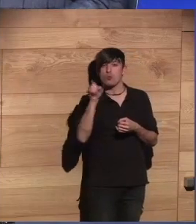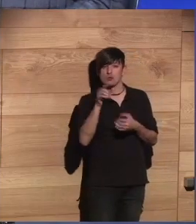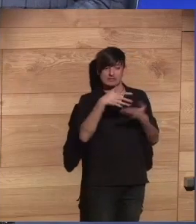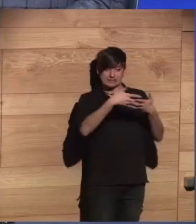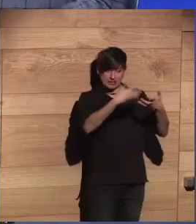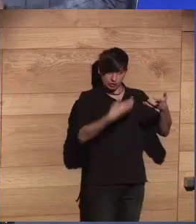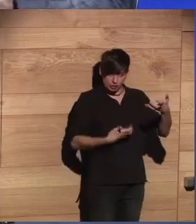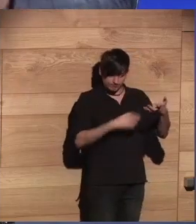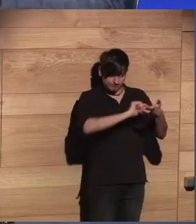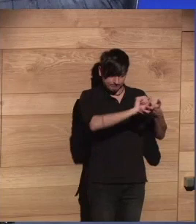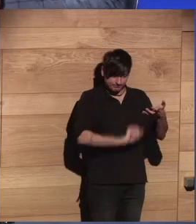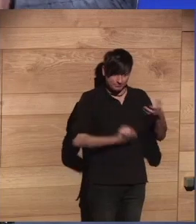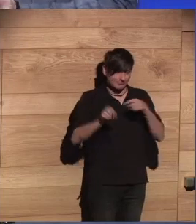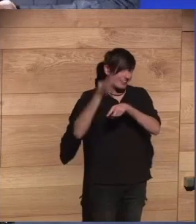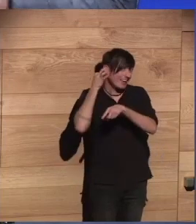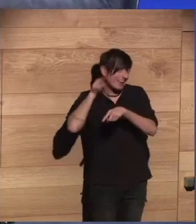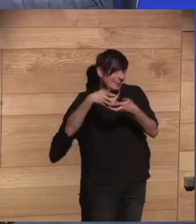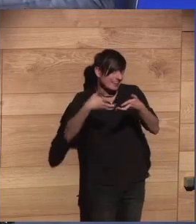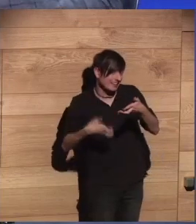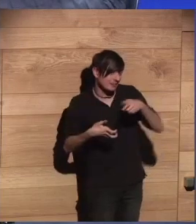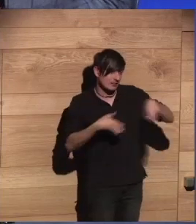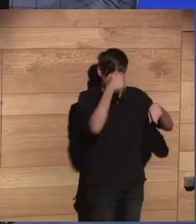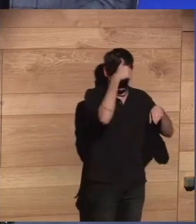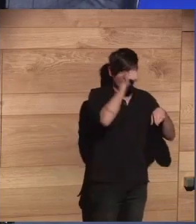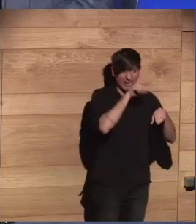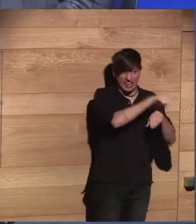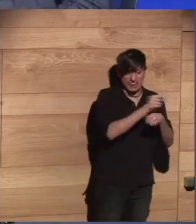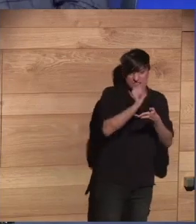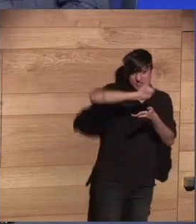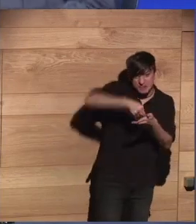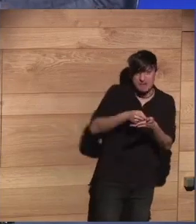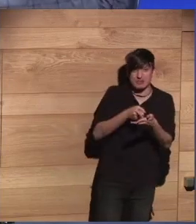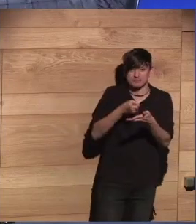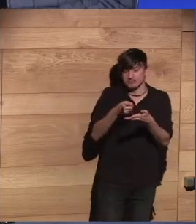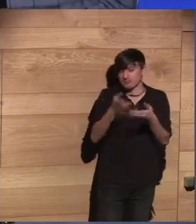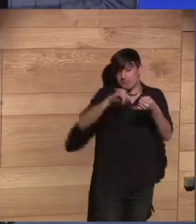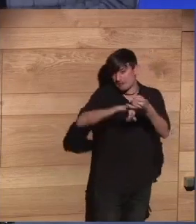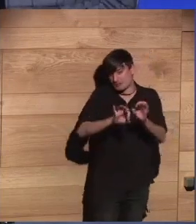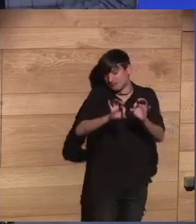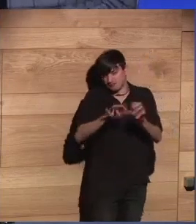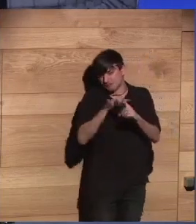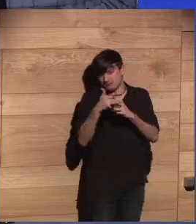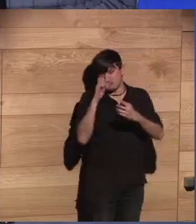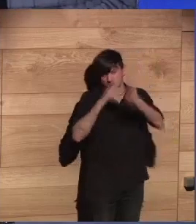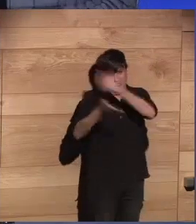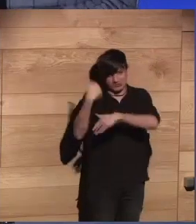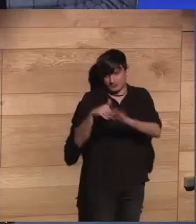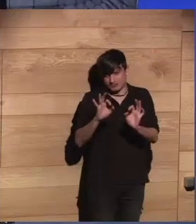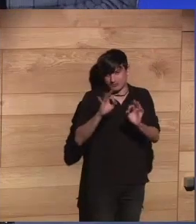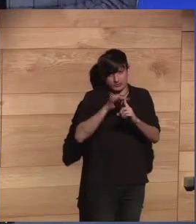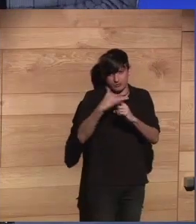el texto. En realidad lo escribía ella, pero lo firmaba él. Bueno, cosas que pasaban en el matrimonio en ese